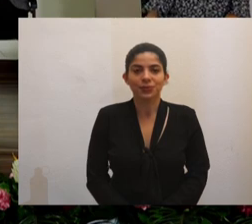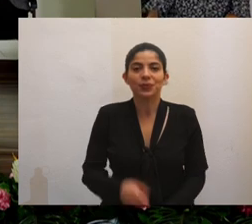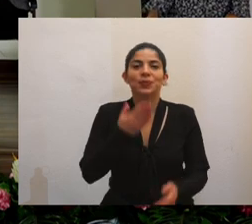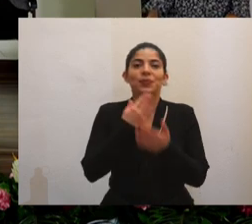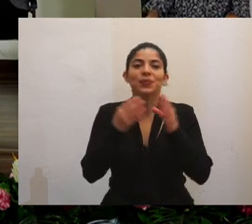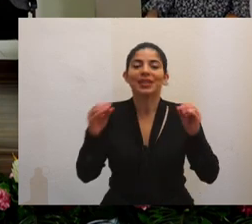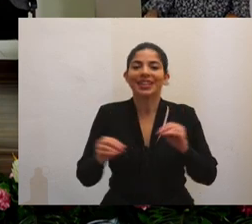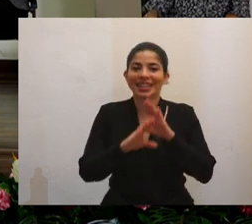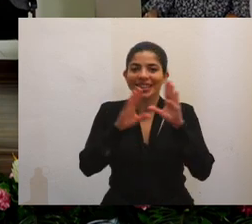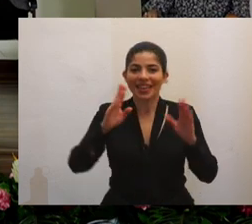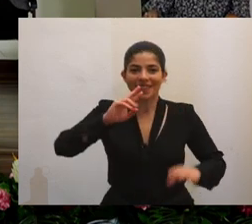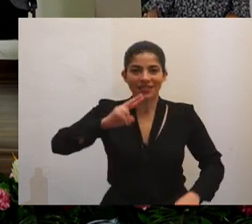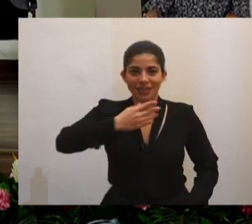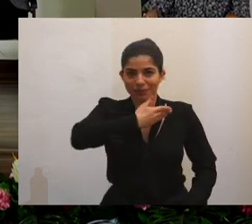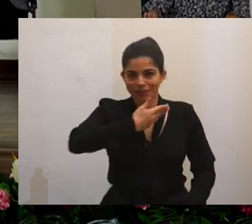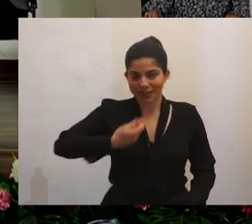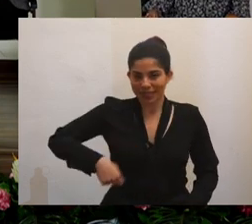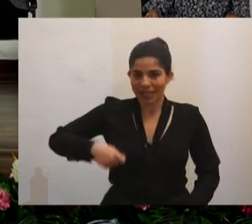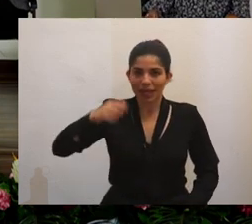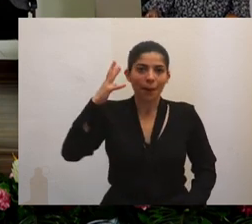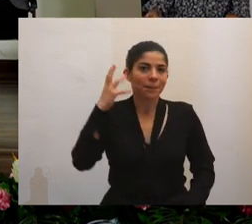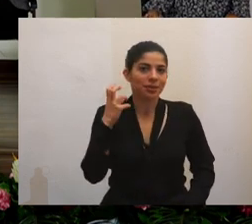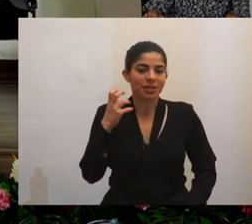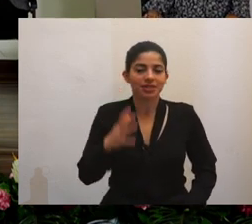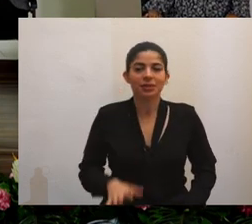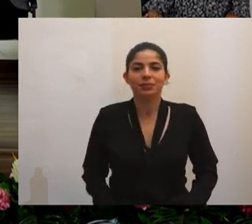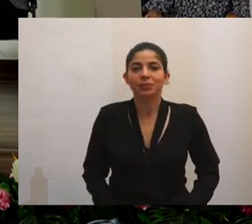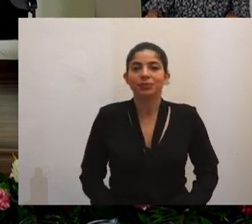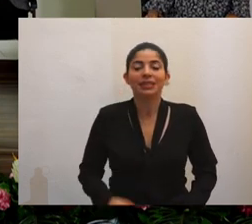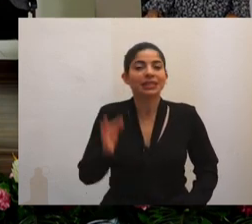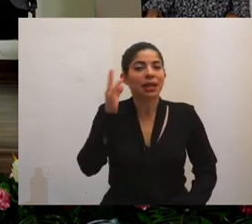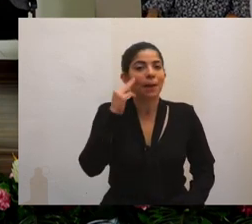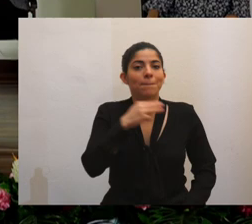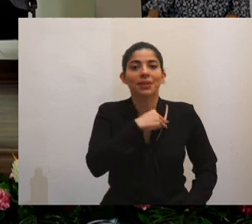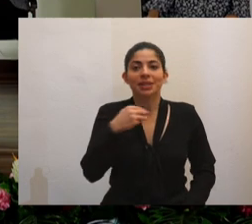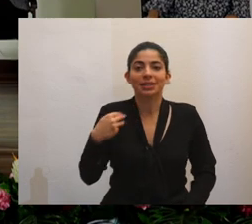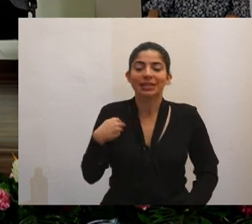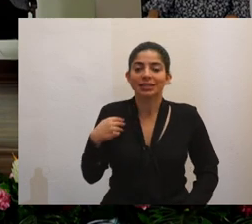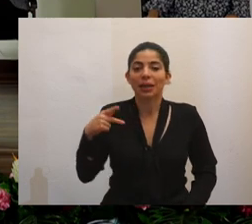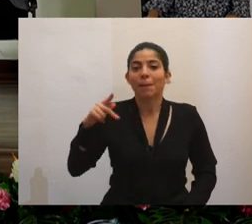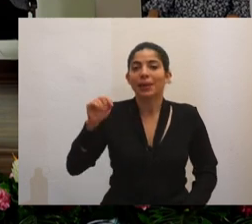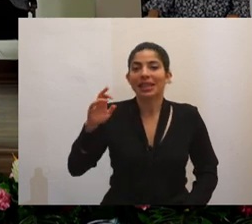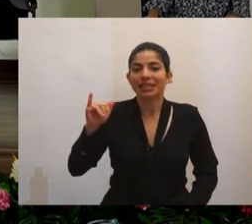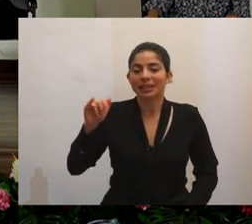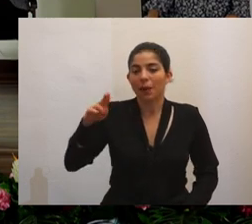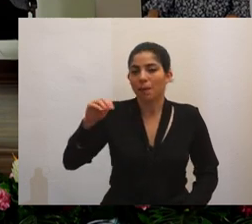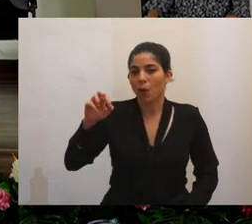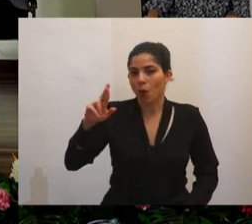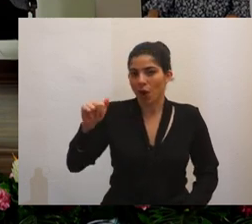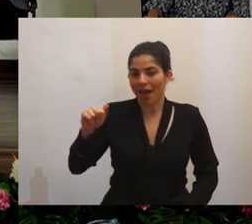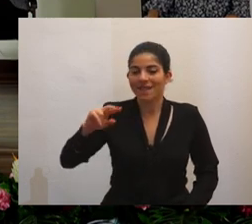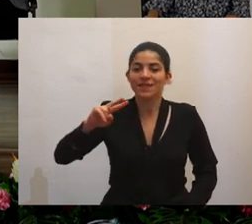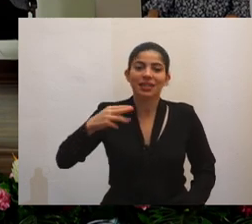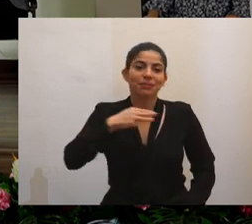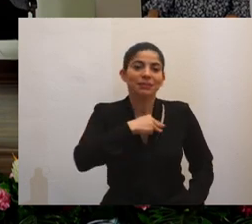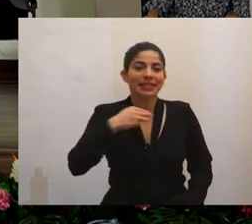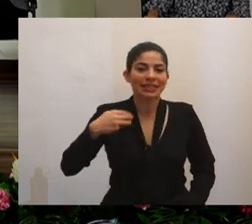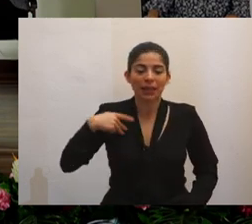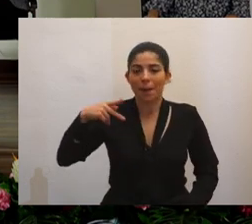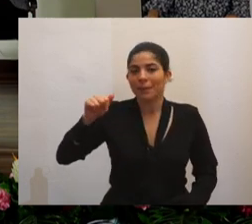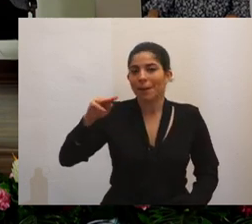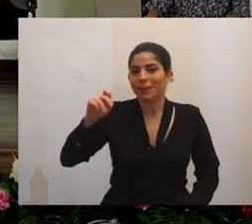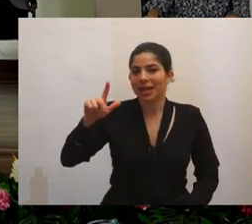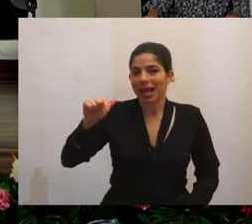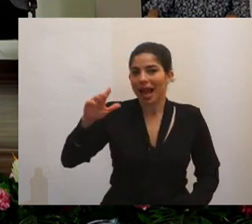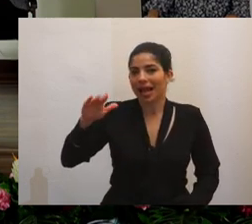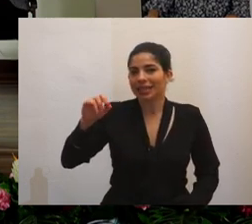Muy buen día, señora vicepresidenta, doña Epsi Campbell, señora ministra, doña Patricia Mora Castellano, señora viceministra, doña Pamela